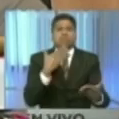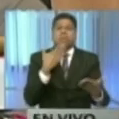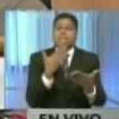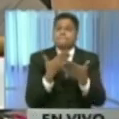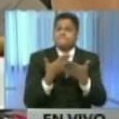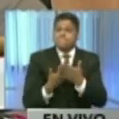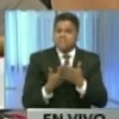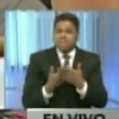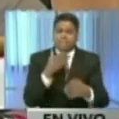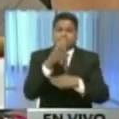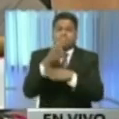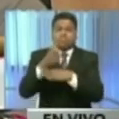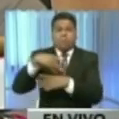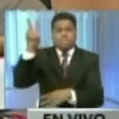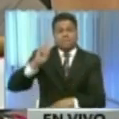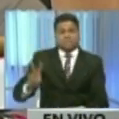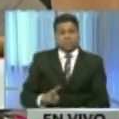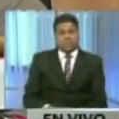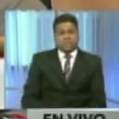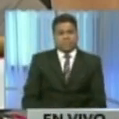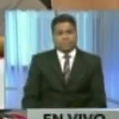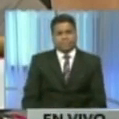Venezuela.